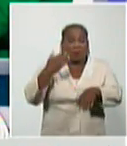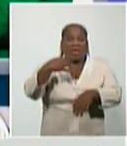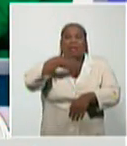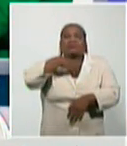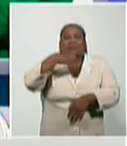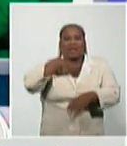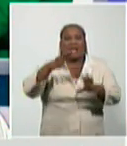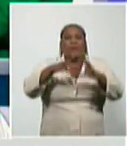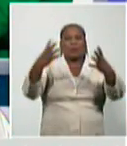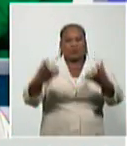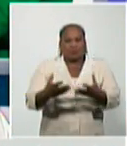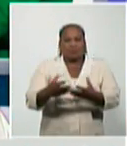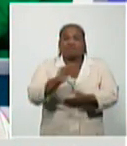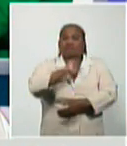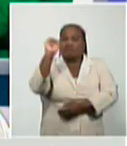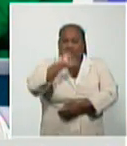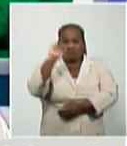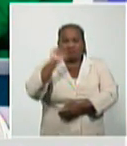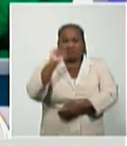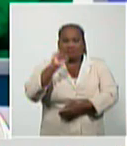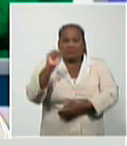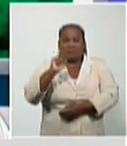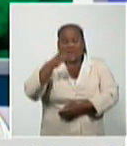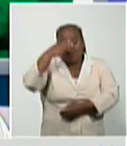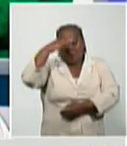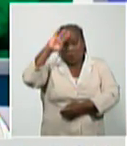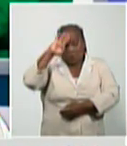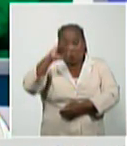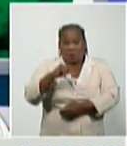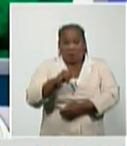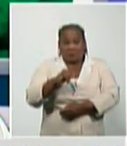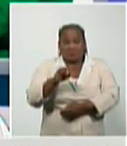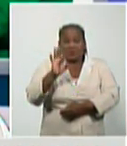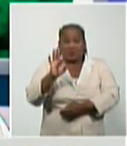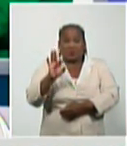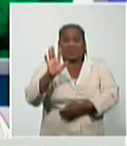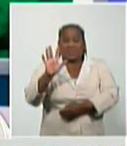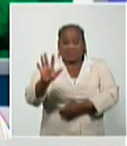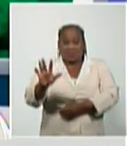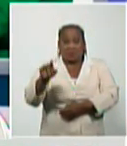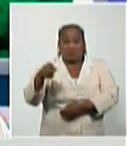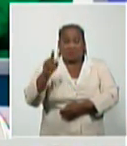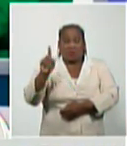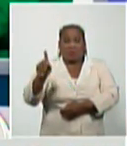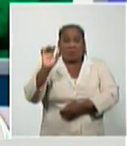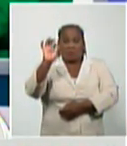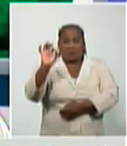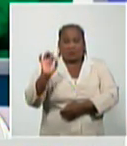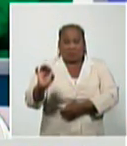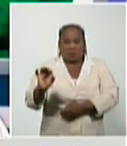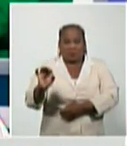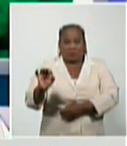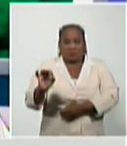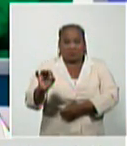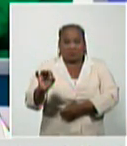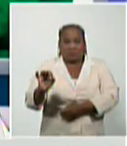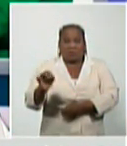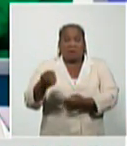logrado. Cuba, bueno, pues con un 85,1%, pero podemos decir que el mundo es